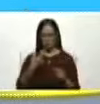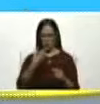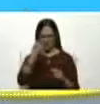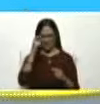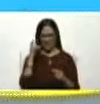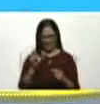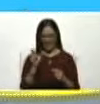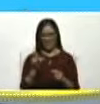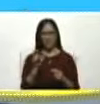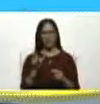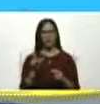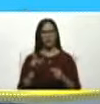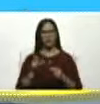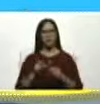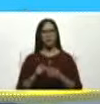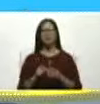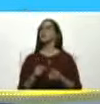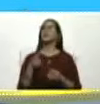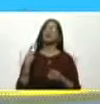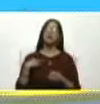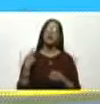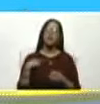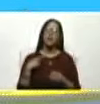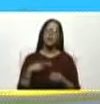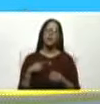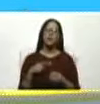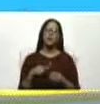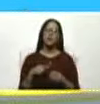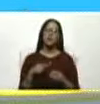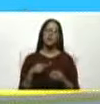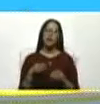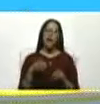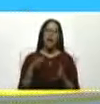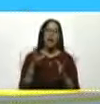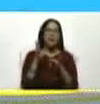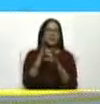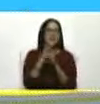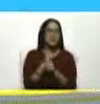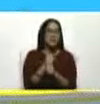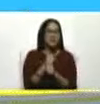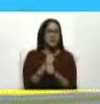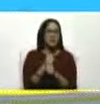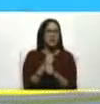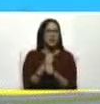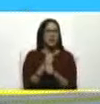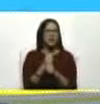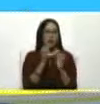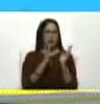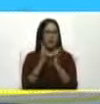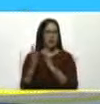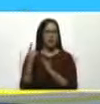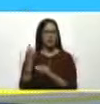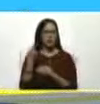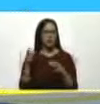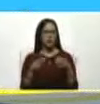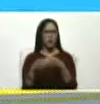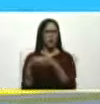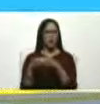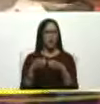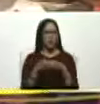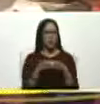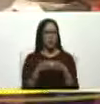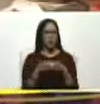autocríticamente, tenemos la tendencia a creer que organizar solo la maquinaria,